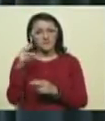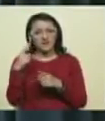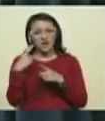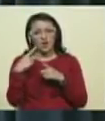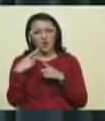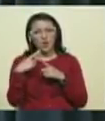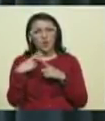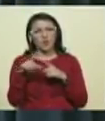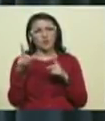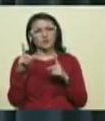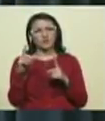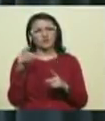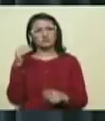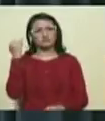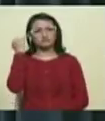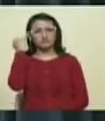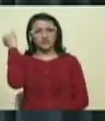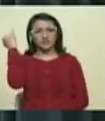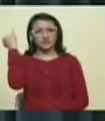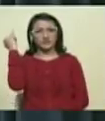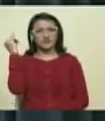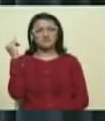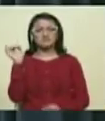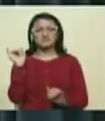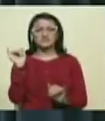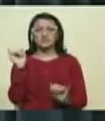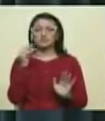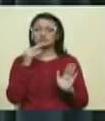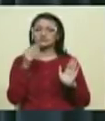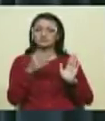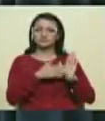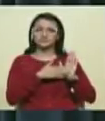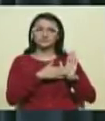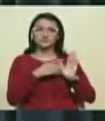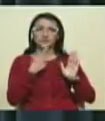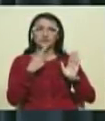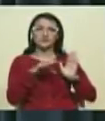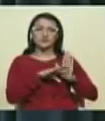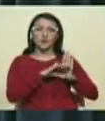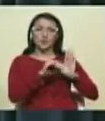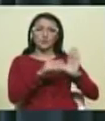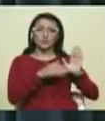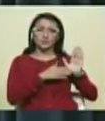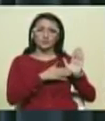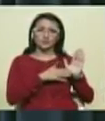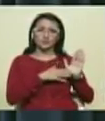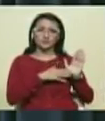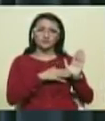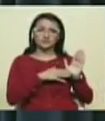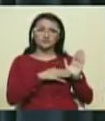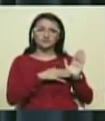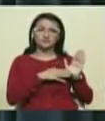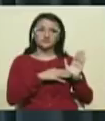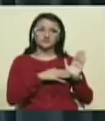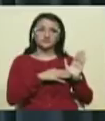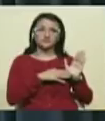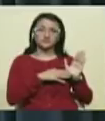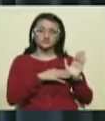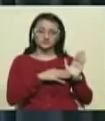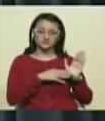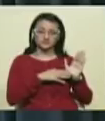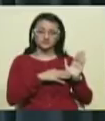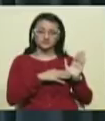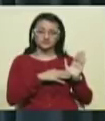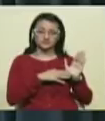que no sea el contemplado en nuestro Popol Vuh, nuestro libro de todos,